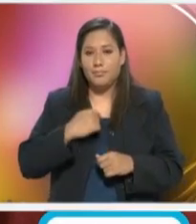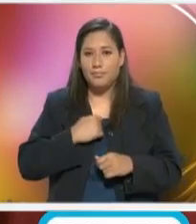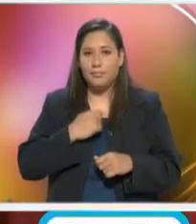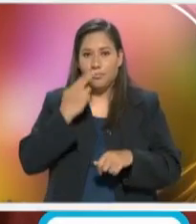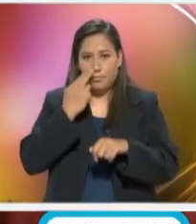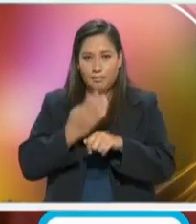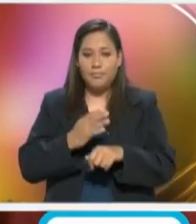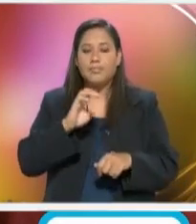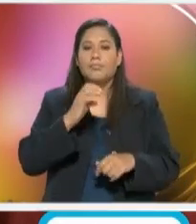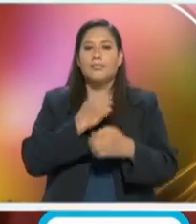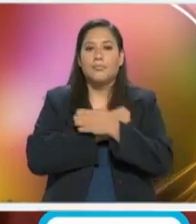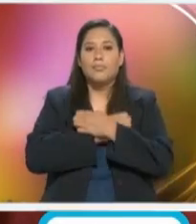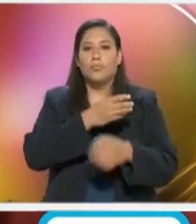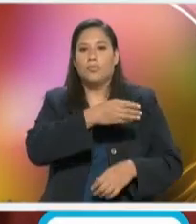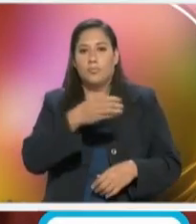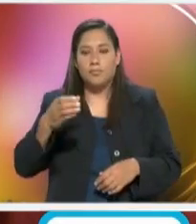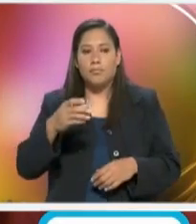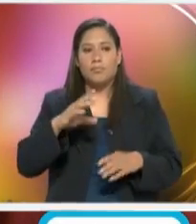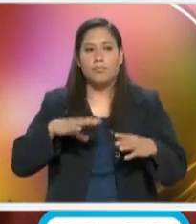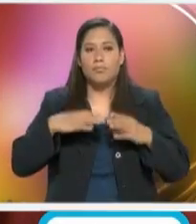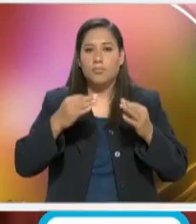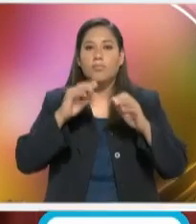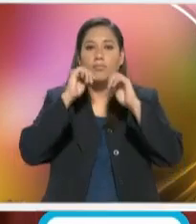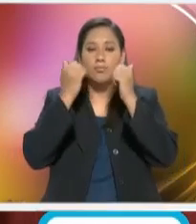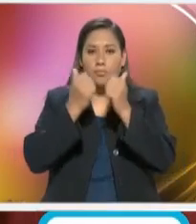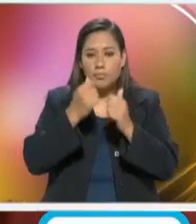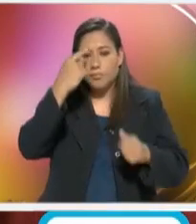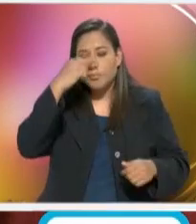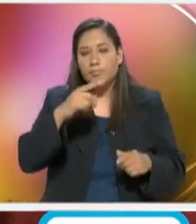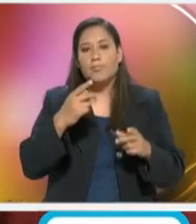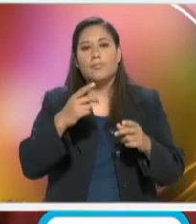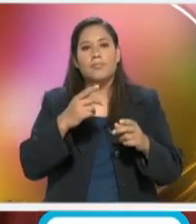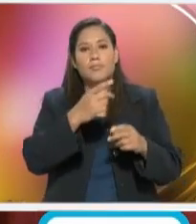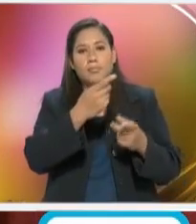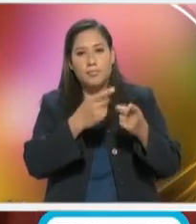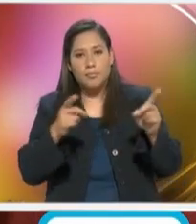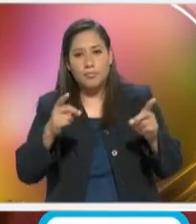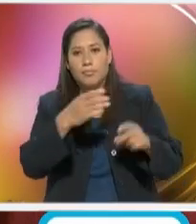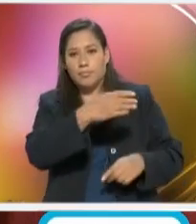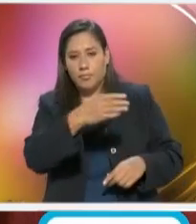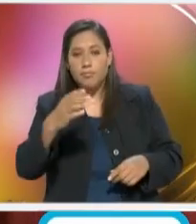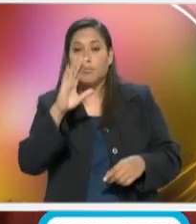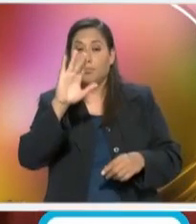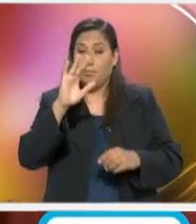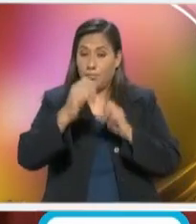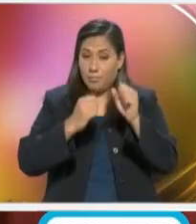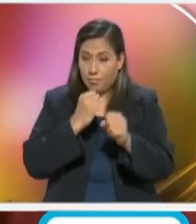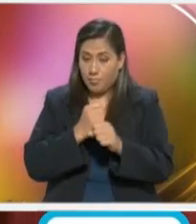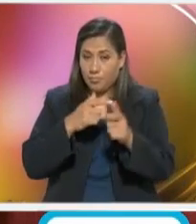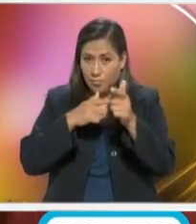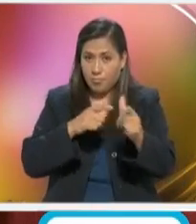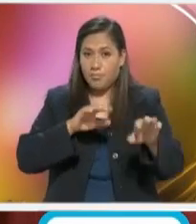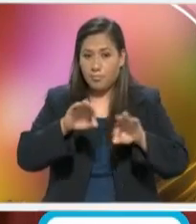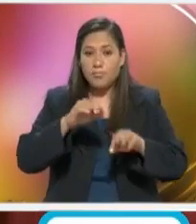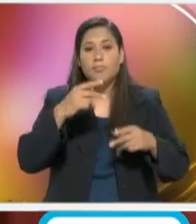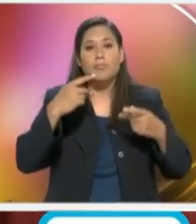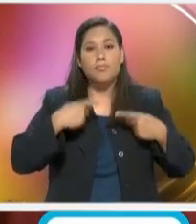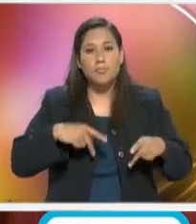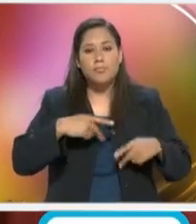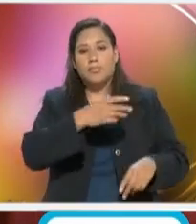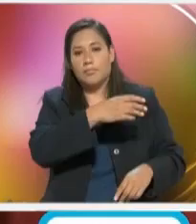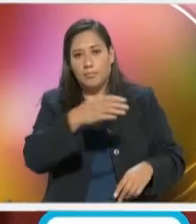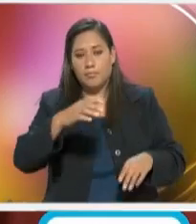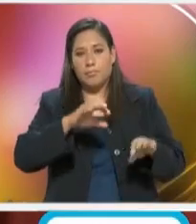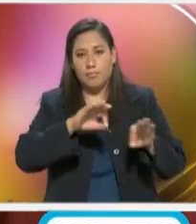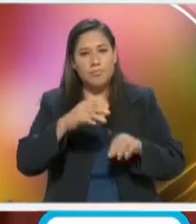a Educampo, Sí. Fundación Mexicana para el Desarrollo Rural. Sí. Tenemos más de 50 años trabajando con comunidades rurales de,